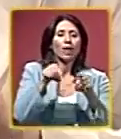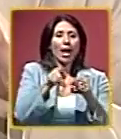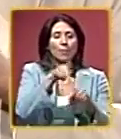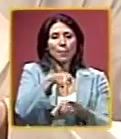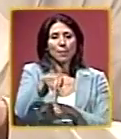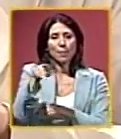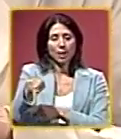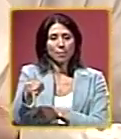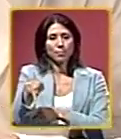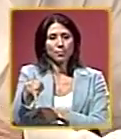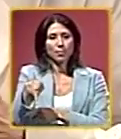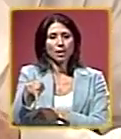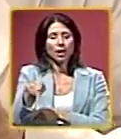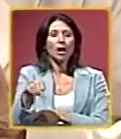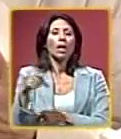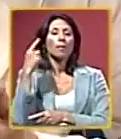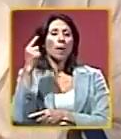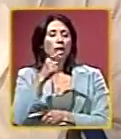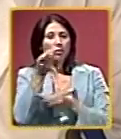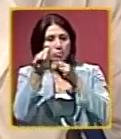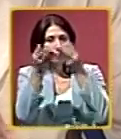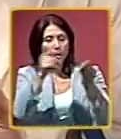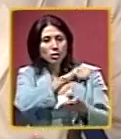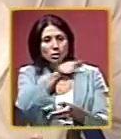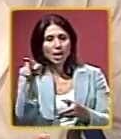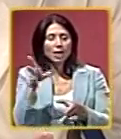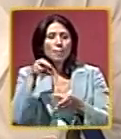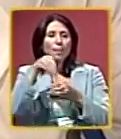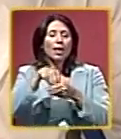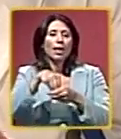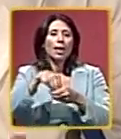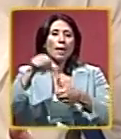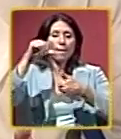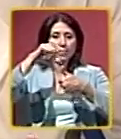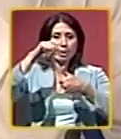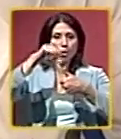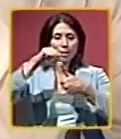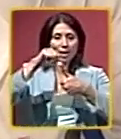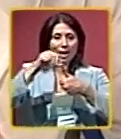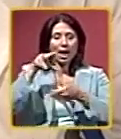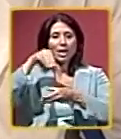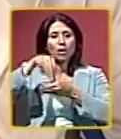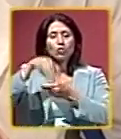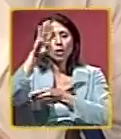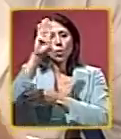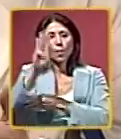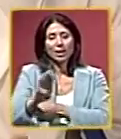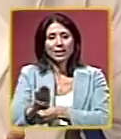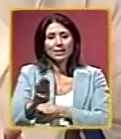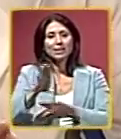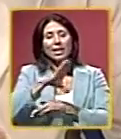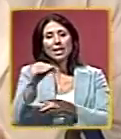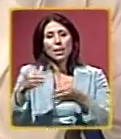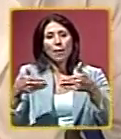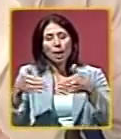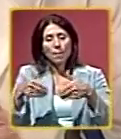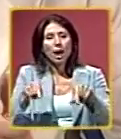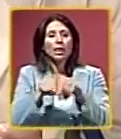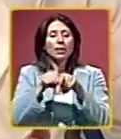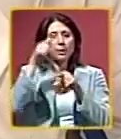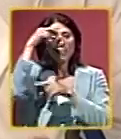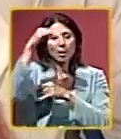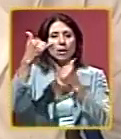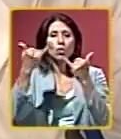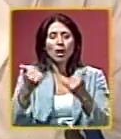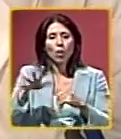Lo integran, para nuestros televidentes, lo integran los países de Centroamérica, incluyendo Panamá, Belice, por supuesto México y